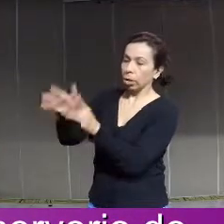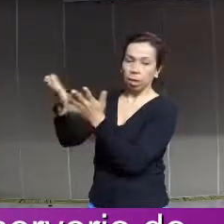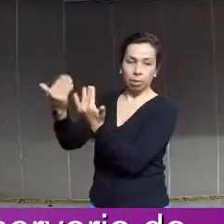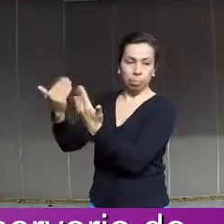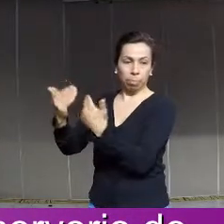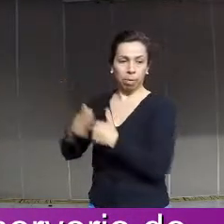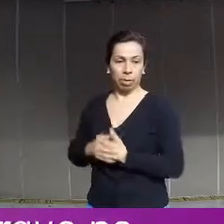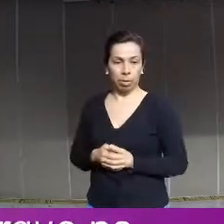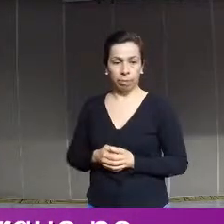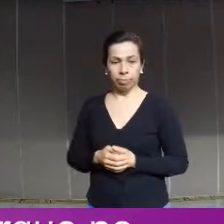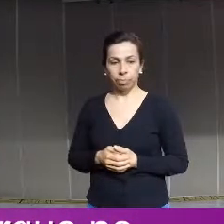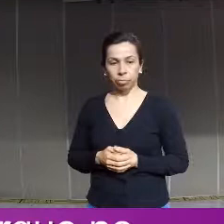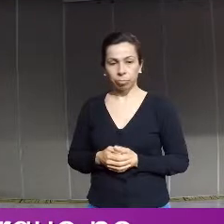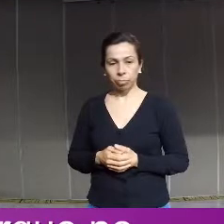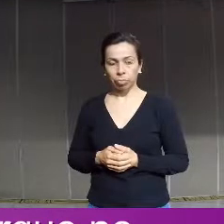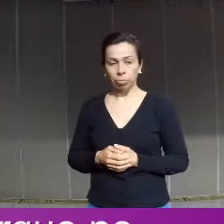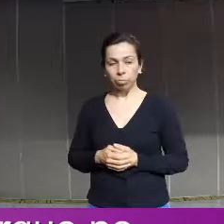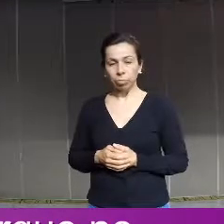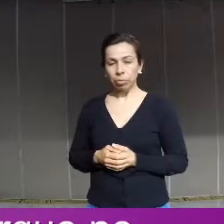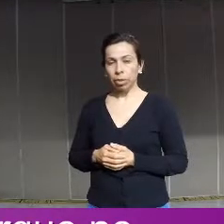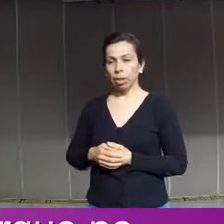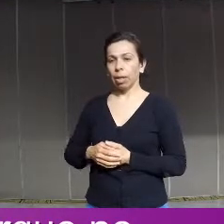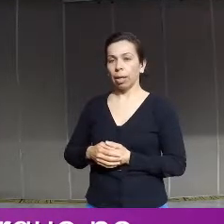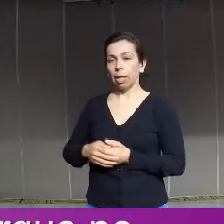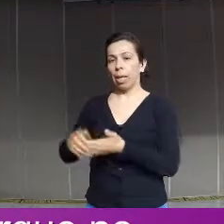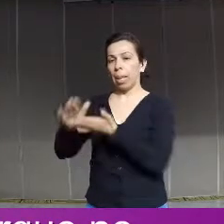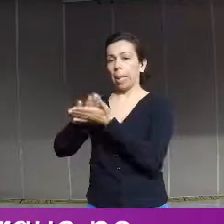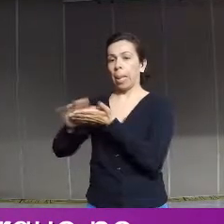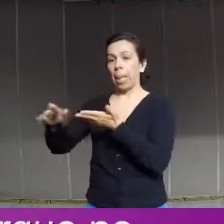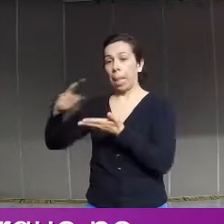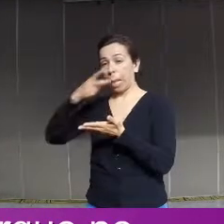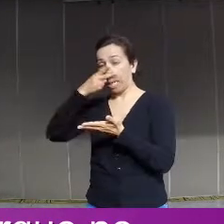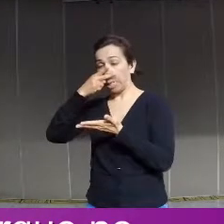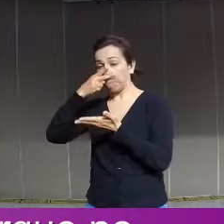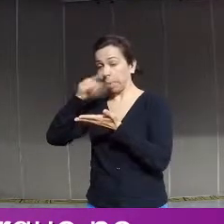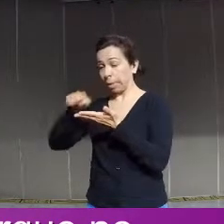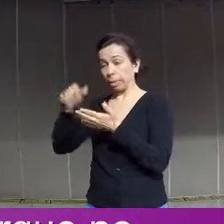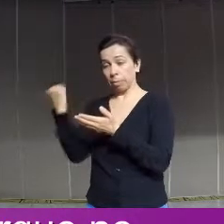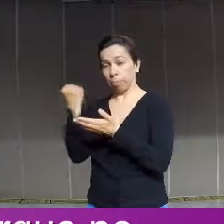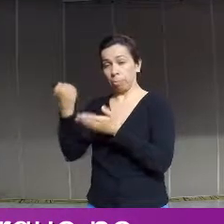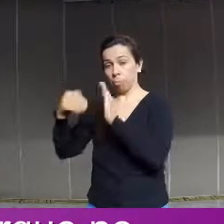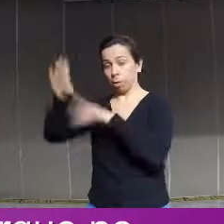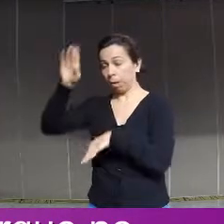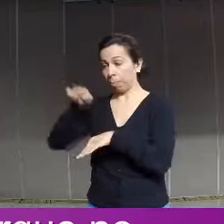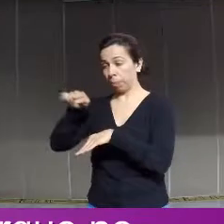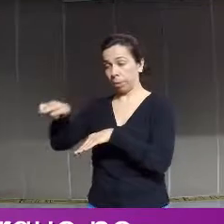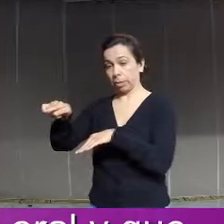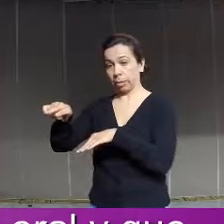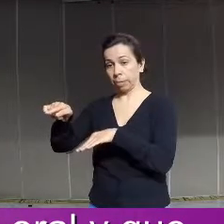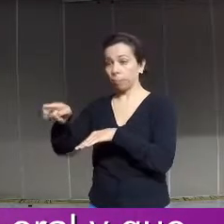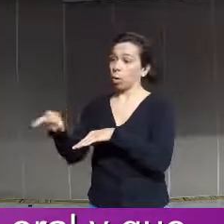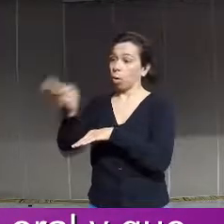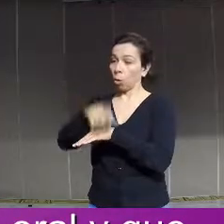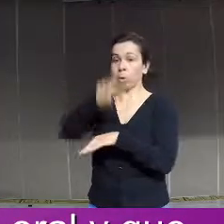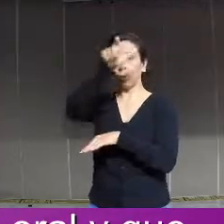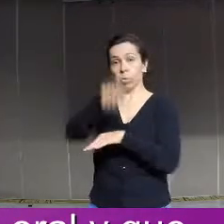importante higienizarla. El control odontológico el tratamiento fonoaudiológico y el